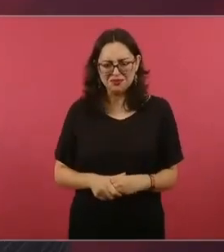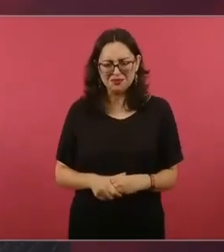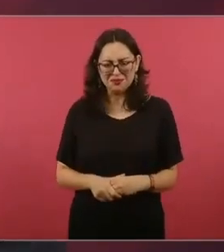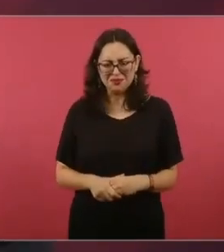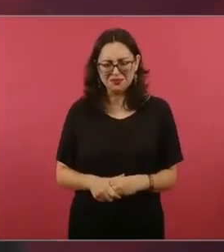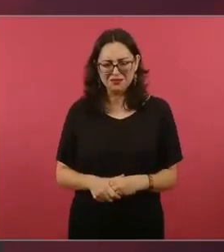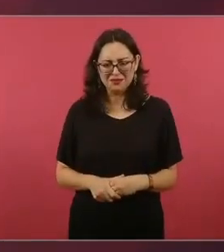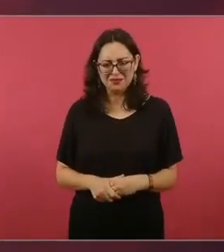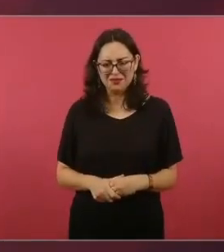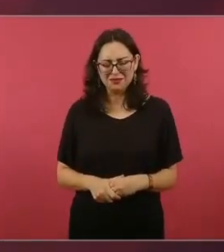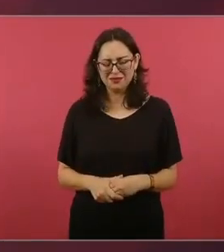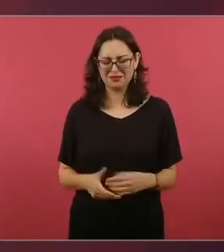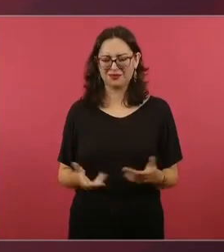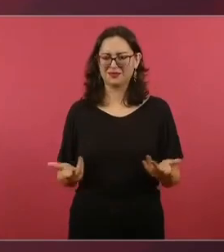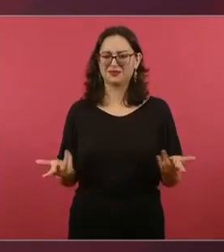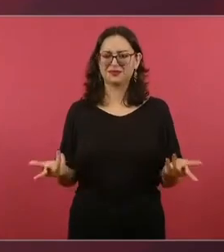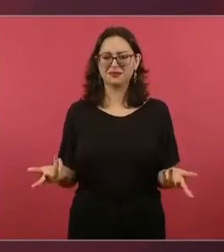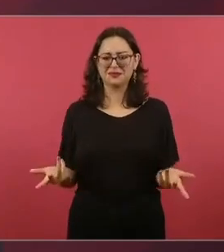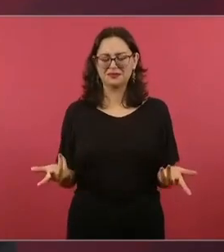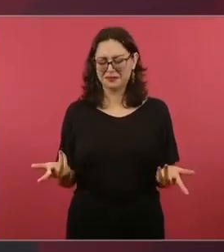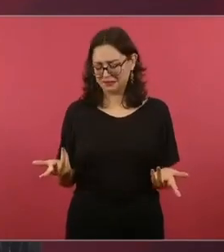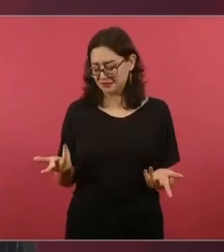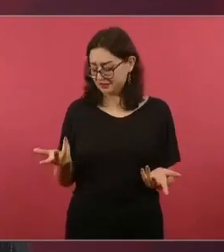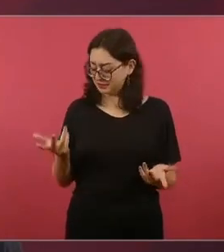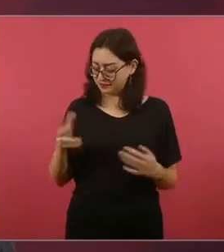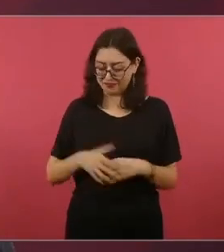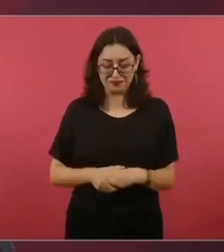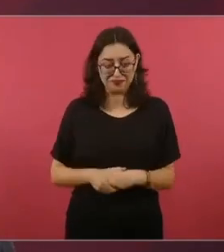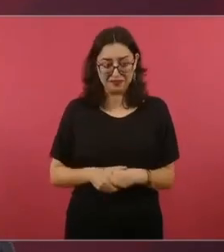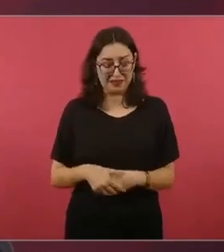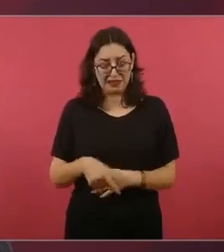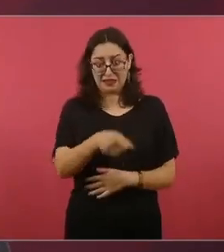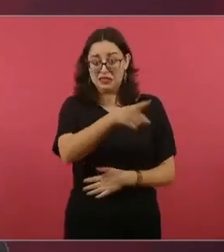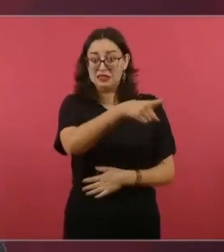van a la iglesia